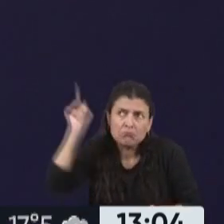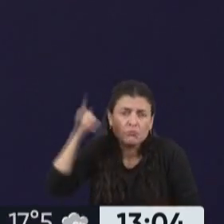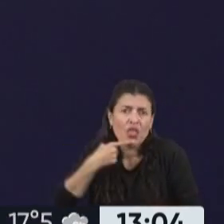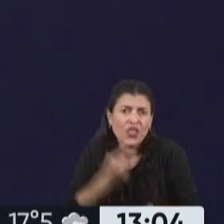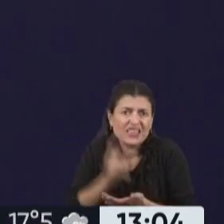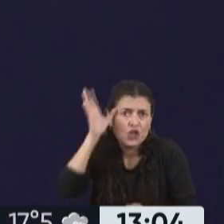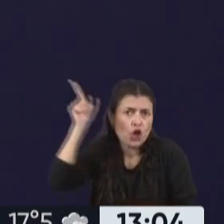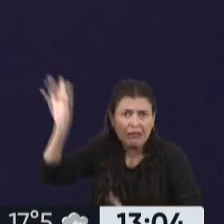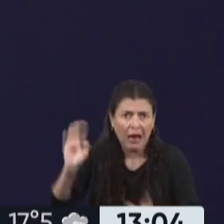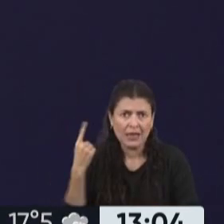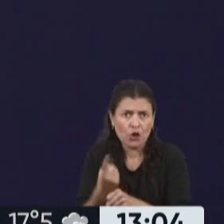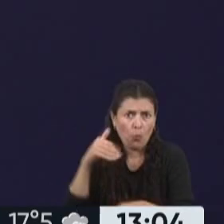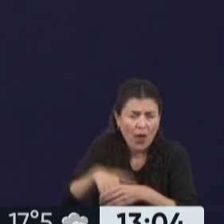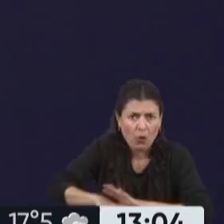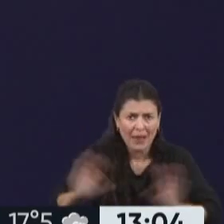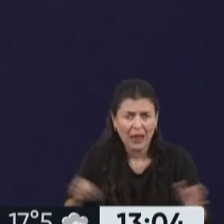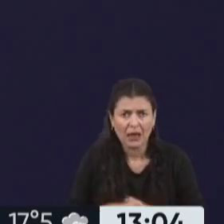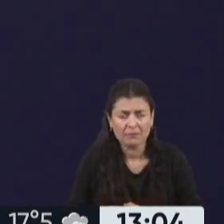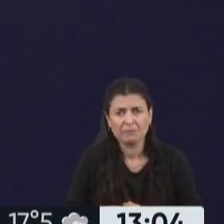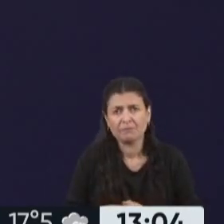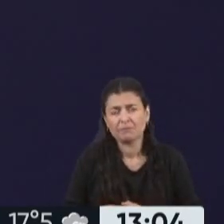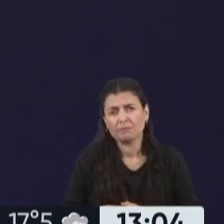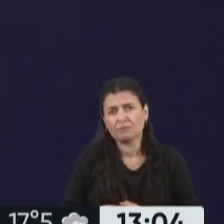verdad es que no me parece y